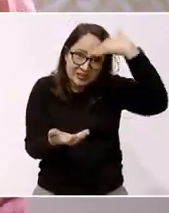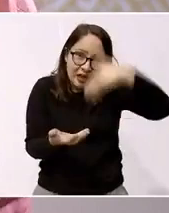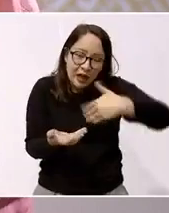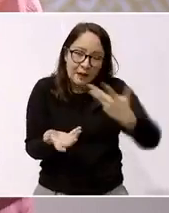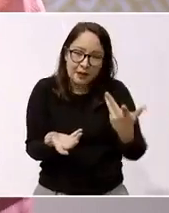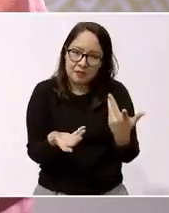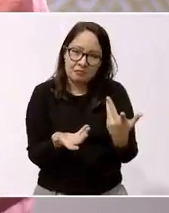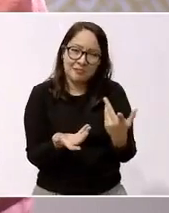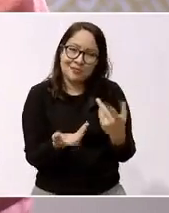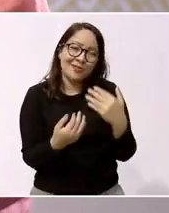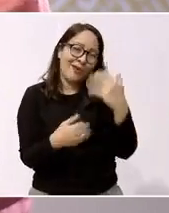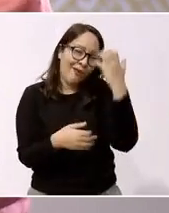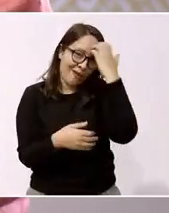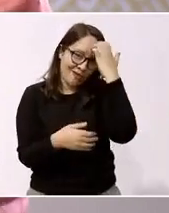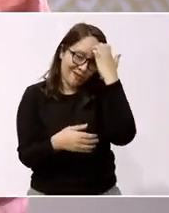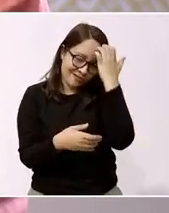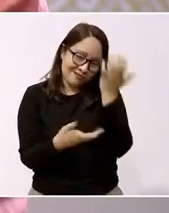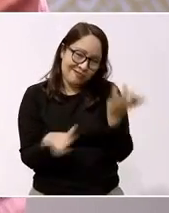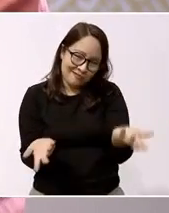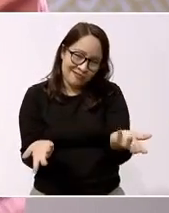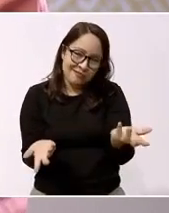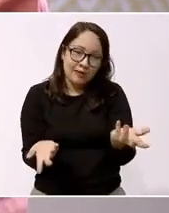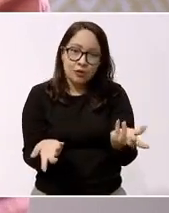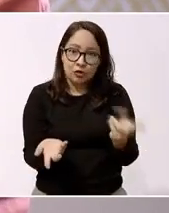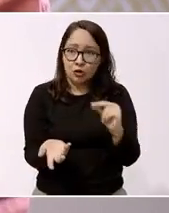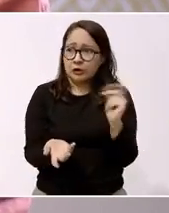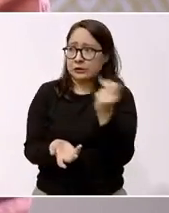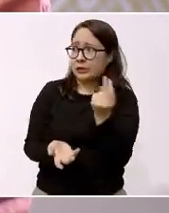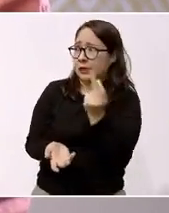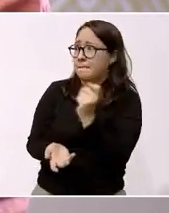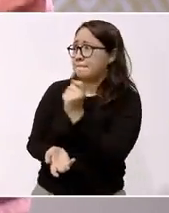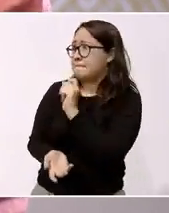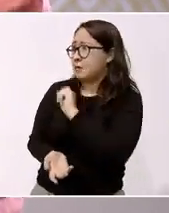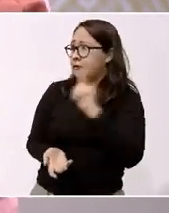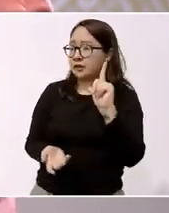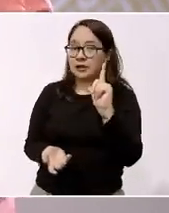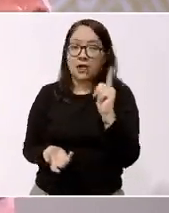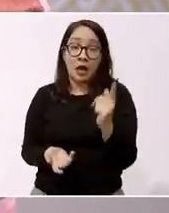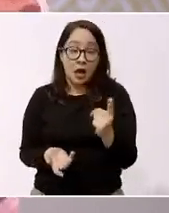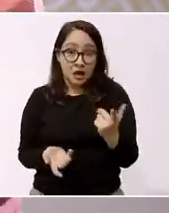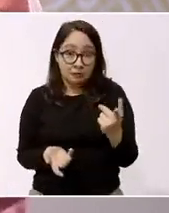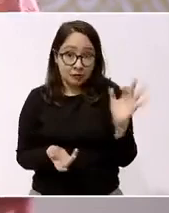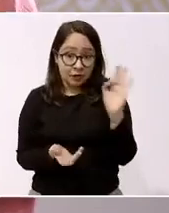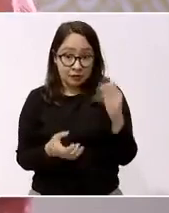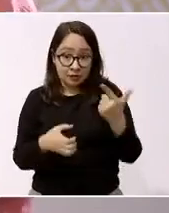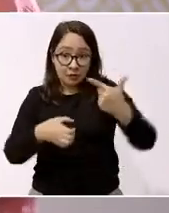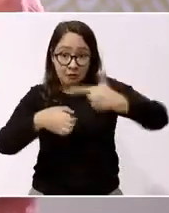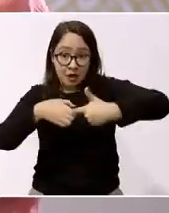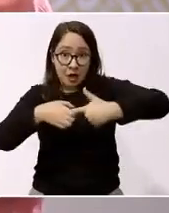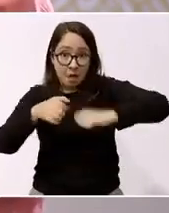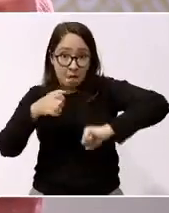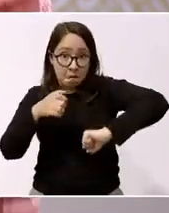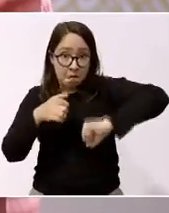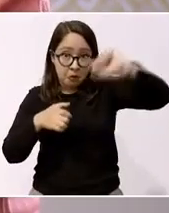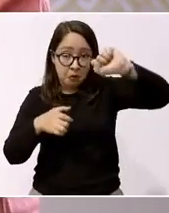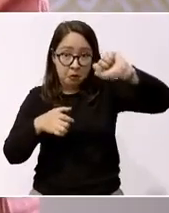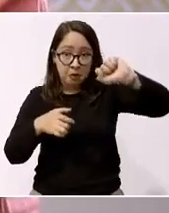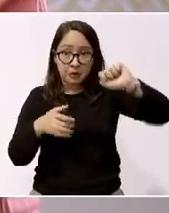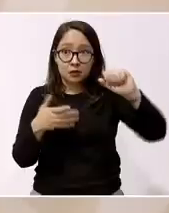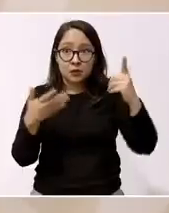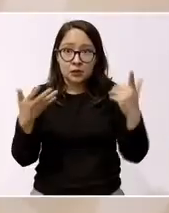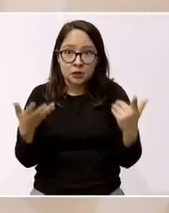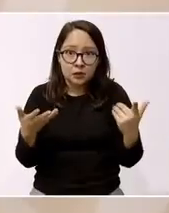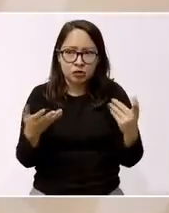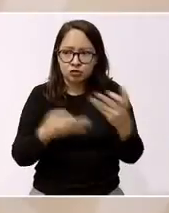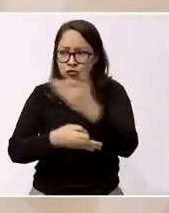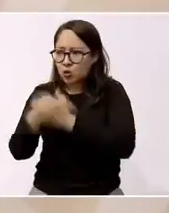falta ser economista para saber que si aumenta la gasolina, sube todo. Solo los